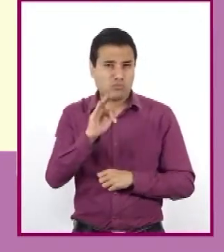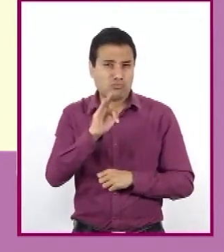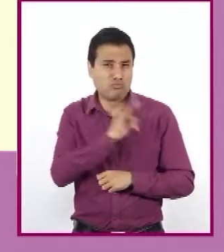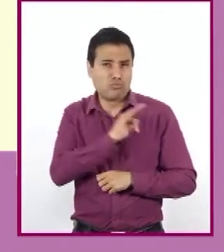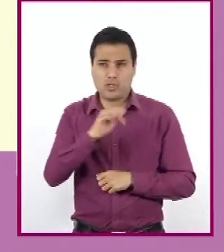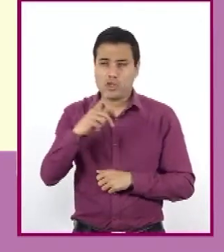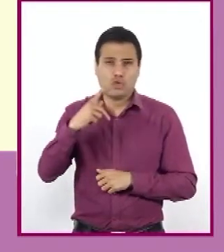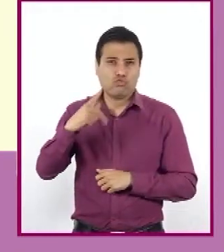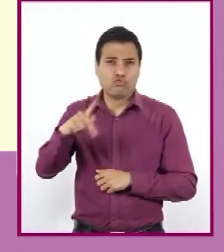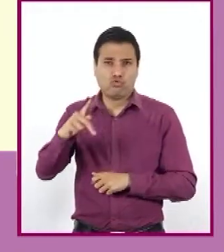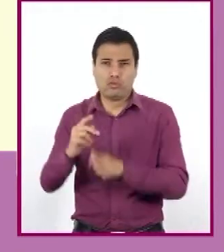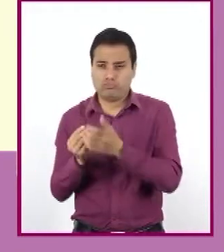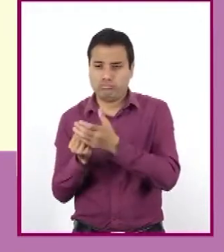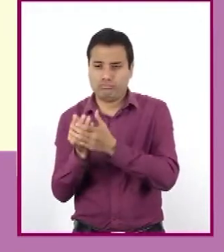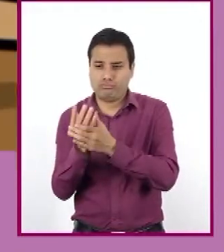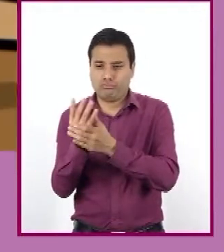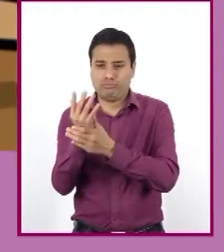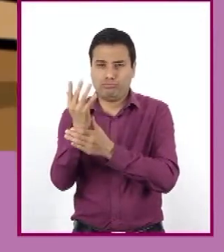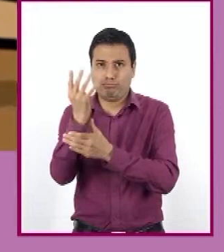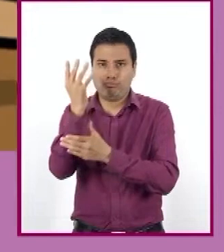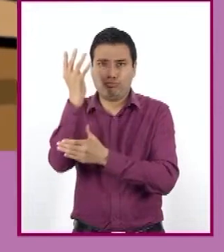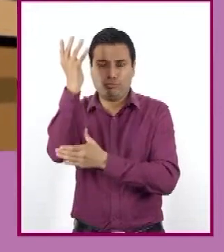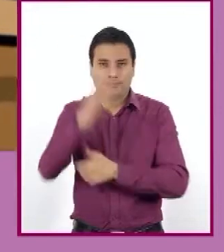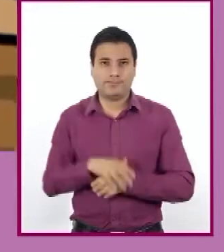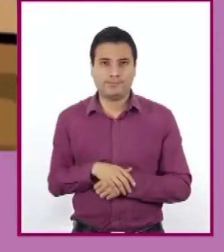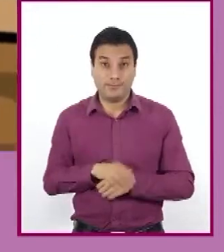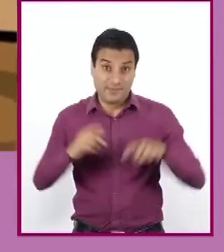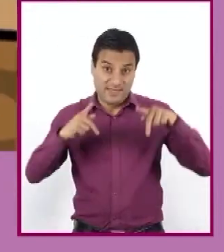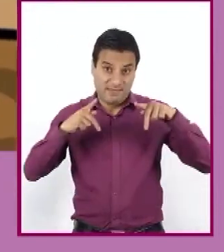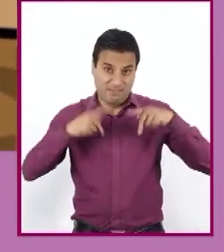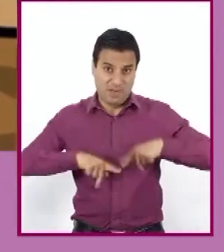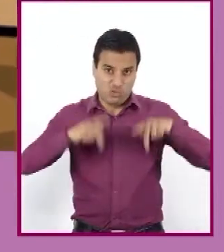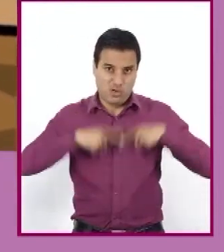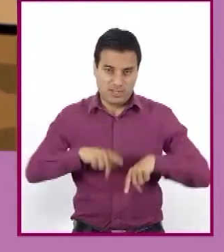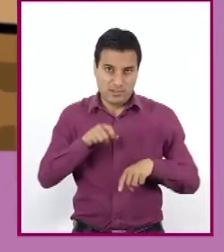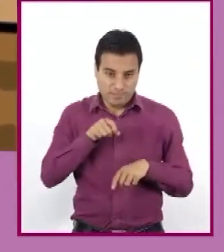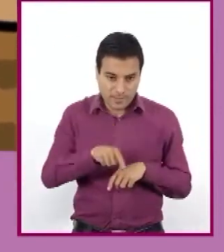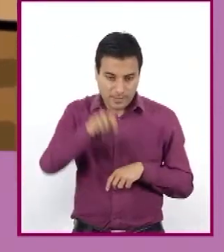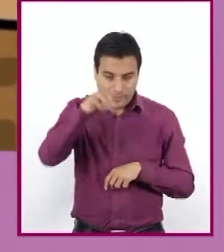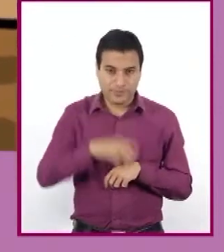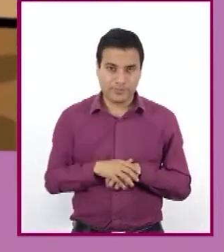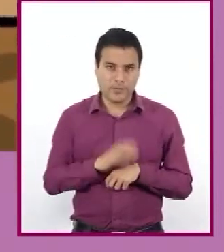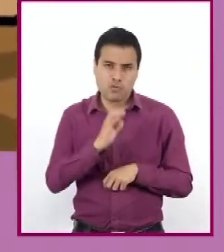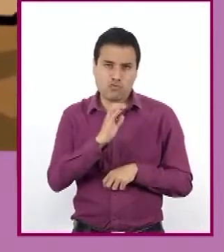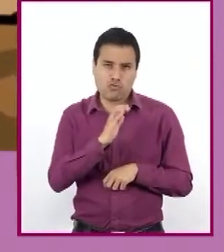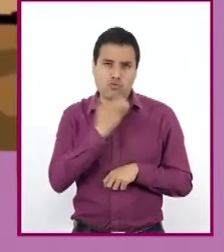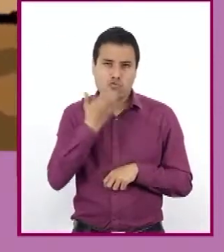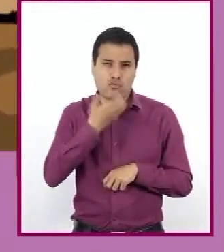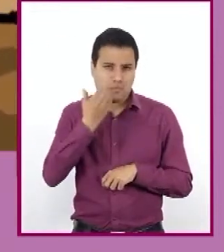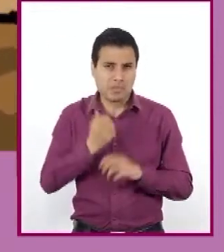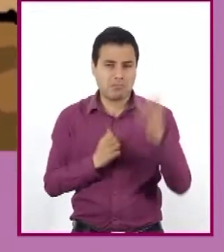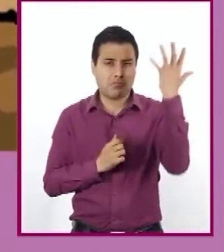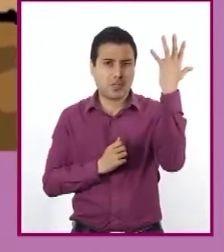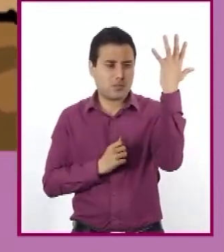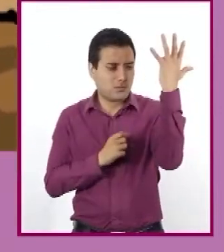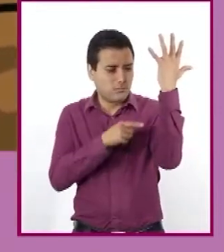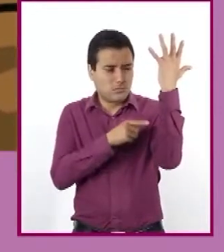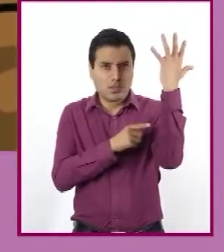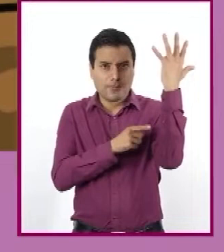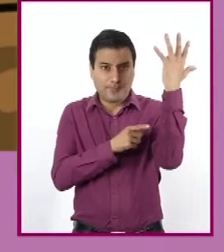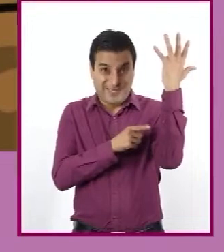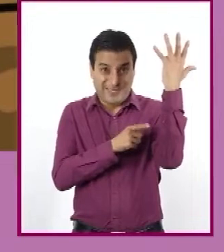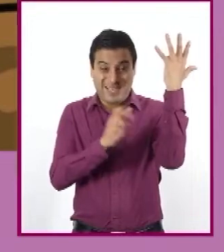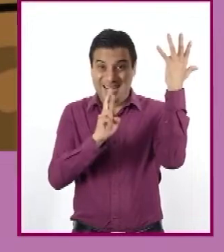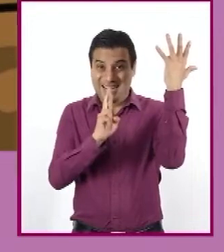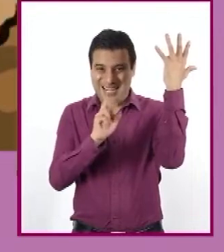de crecimiento y reproducción. Los agricultores han reproducido plantas asexualmente por miles de años. Cortan una